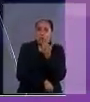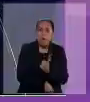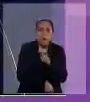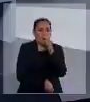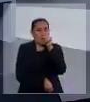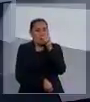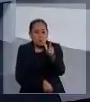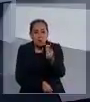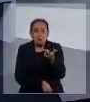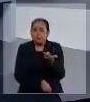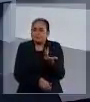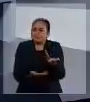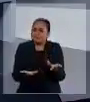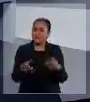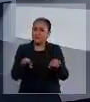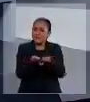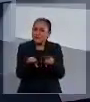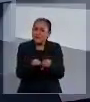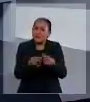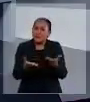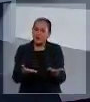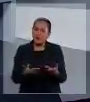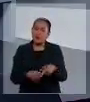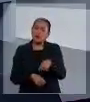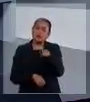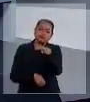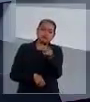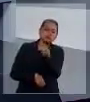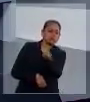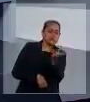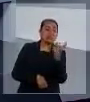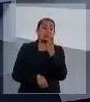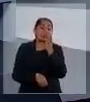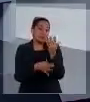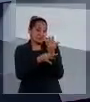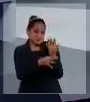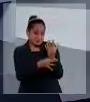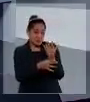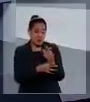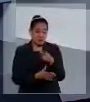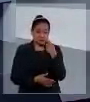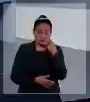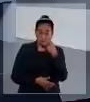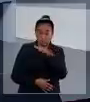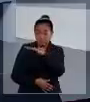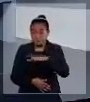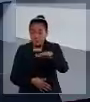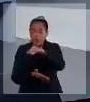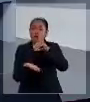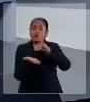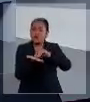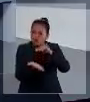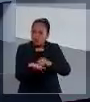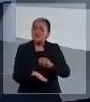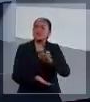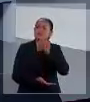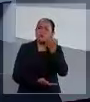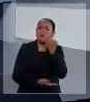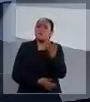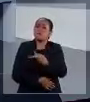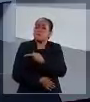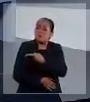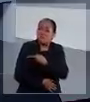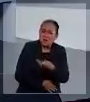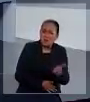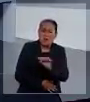llega, decía alguien ahí, todavía tenemos escuelas pobres para los pobres y parece